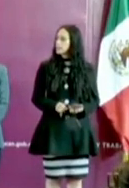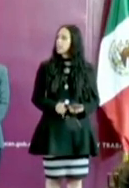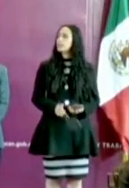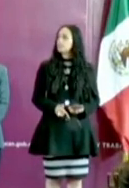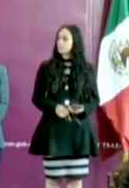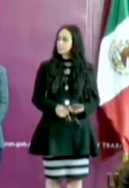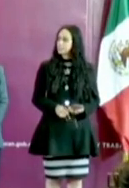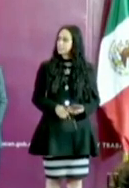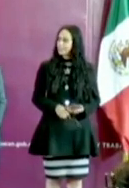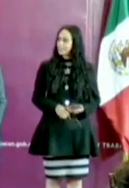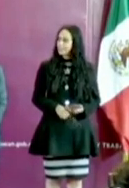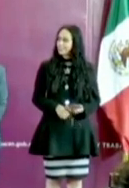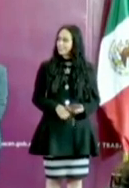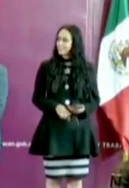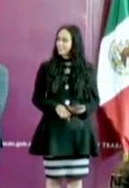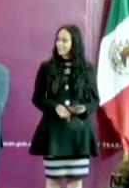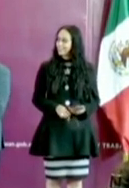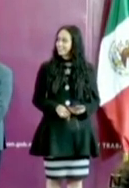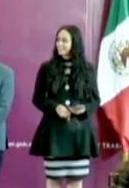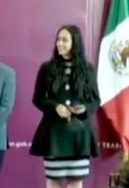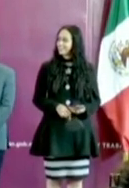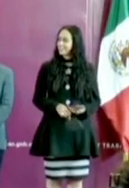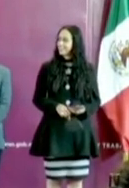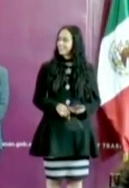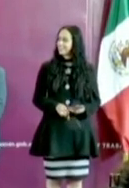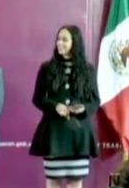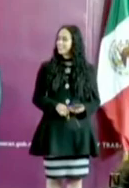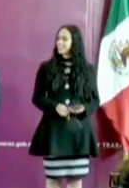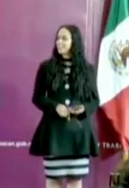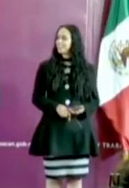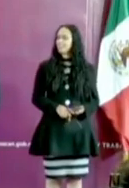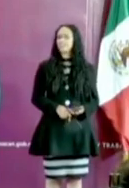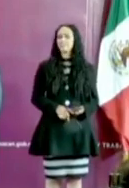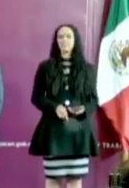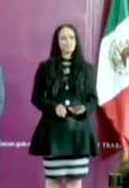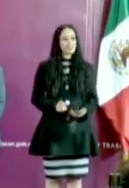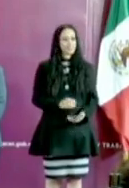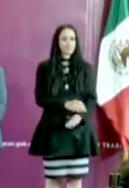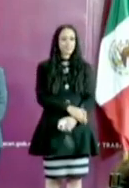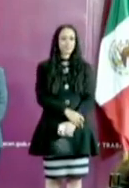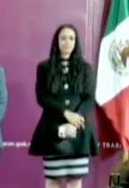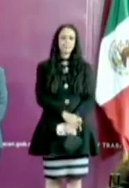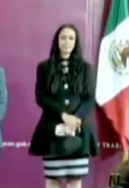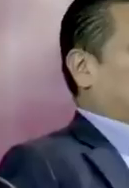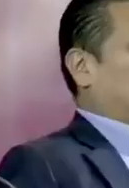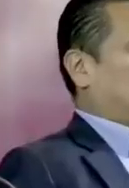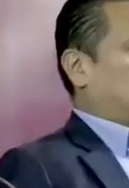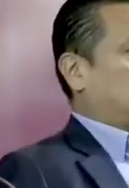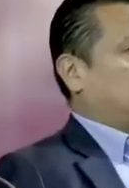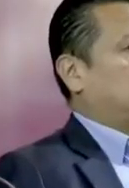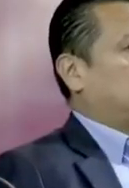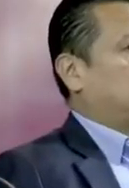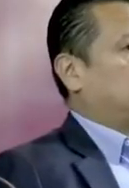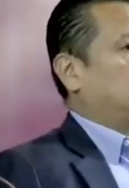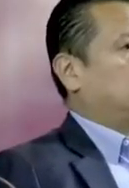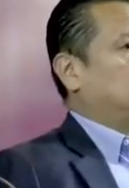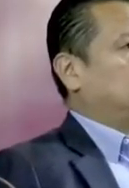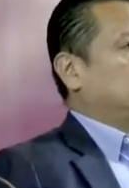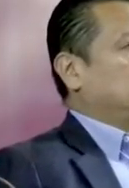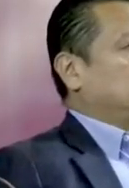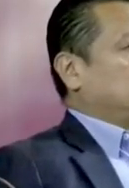con Secretaría de Educación Pública el avance de la tarjetización de las maestras y los maestros, cómo